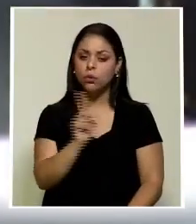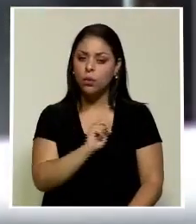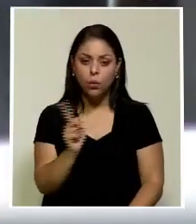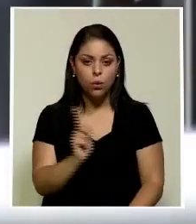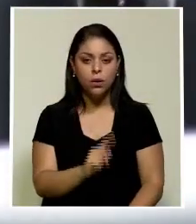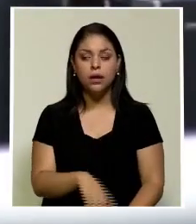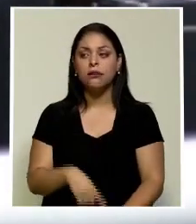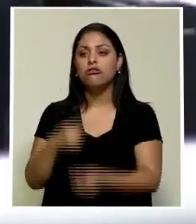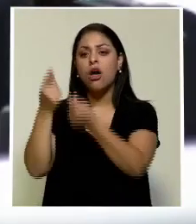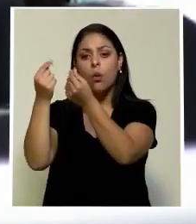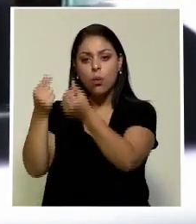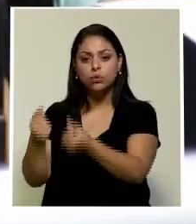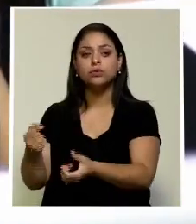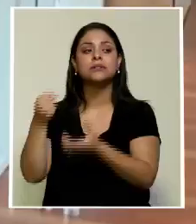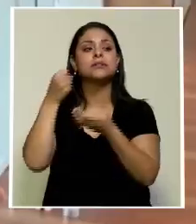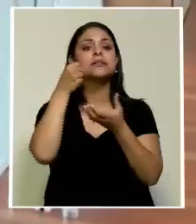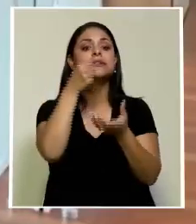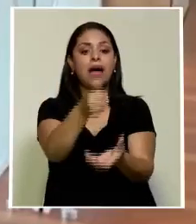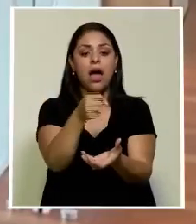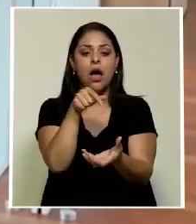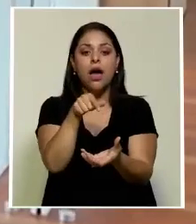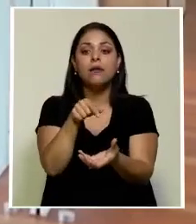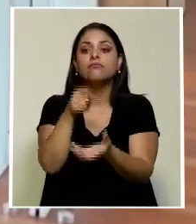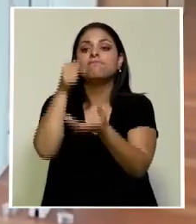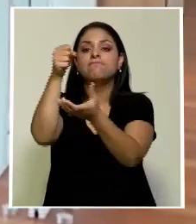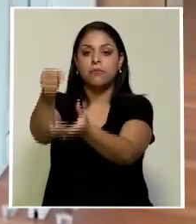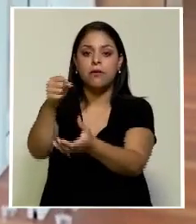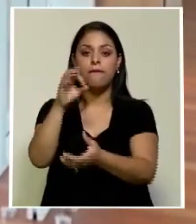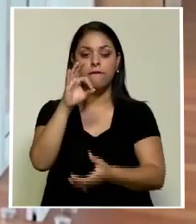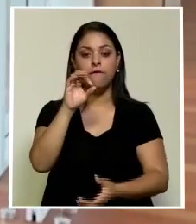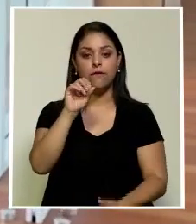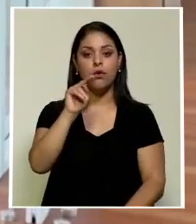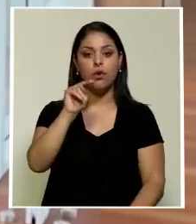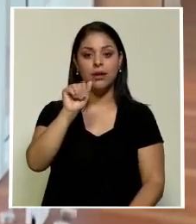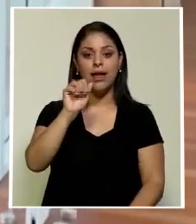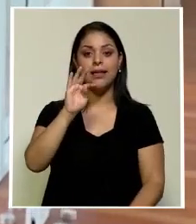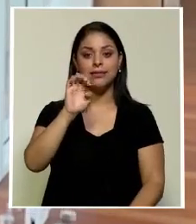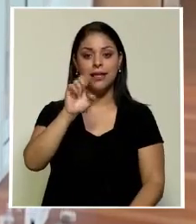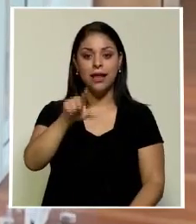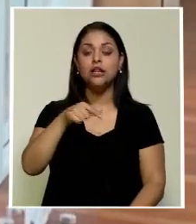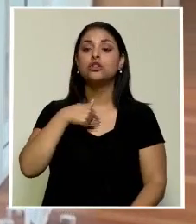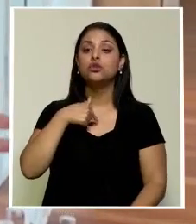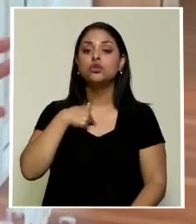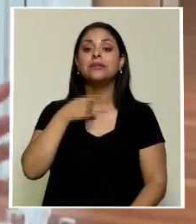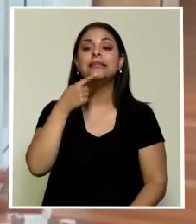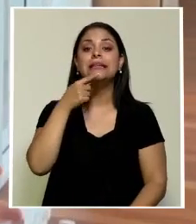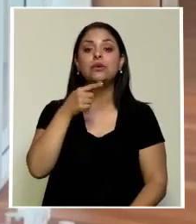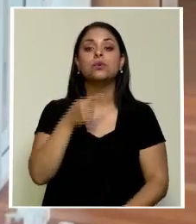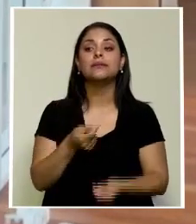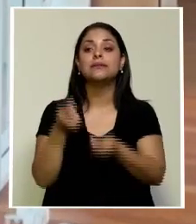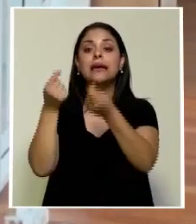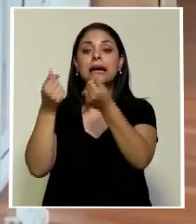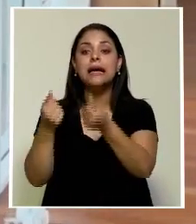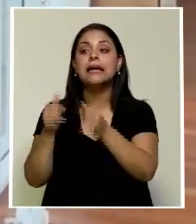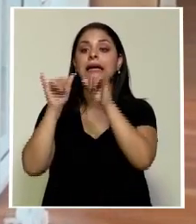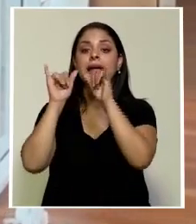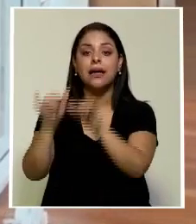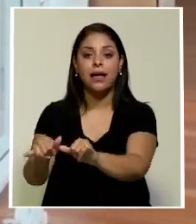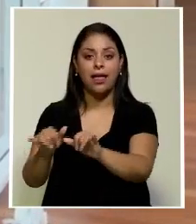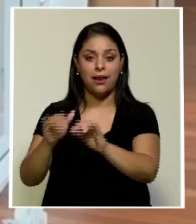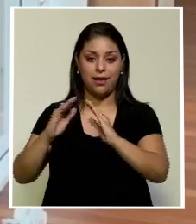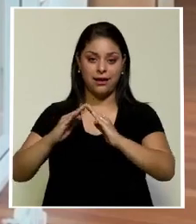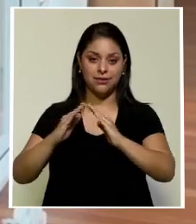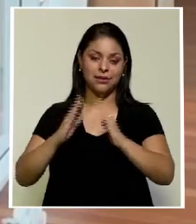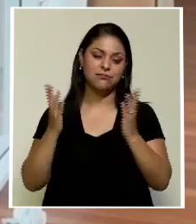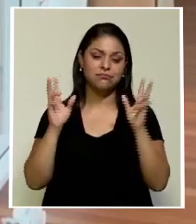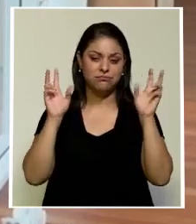Los recursos quedan asignados en Fonatel. Es algo lo que yo he venido llamando que la chequera se queda en casa. Desde hace